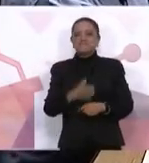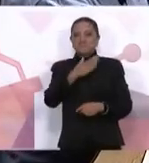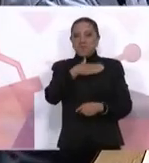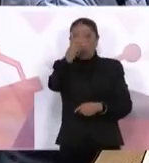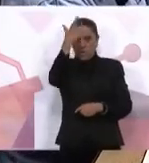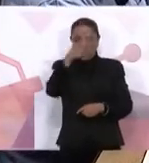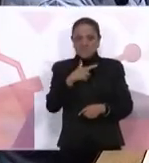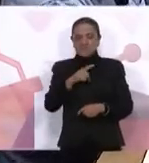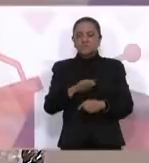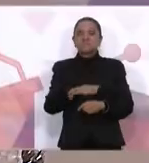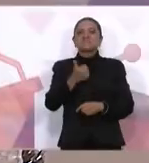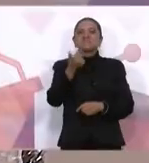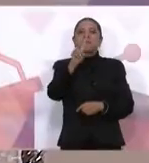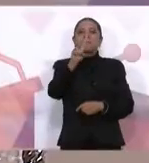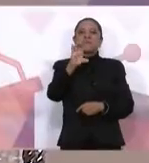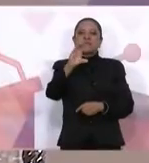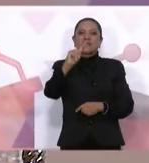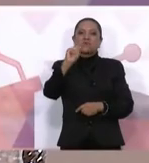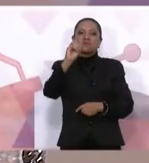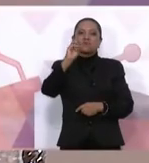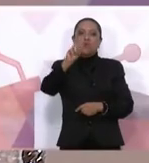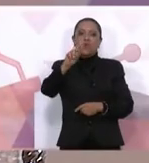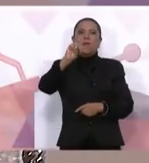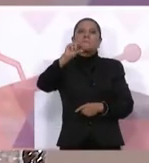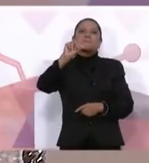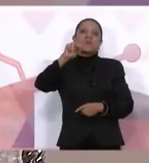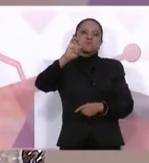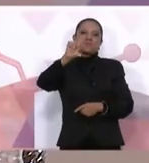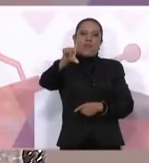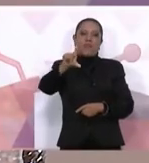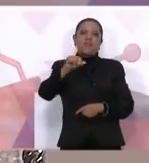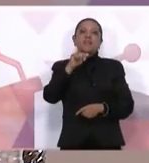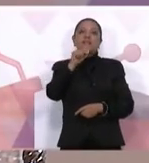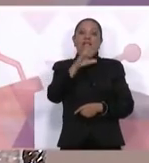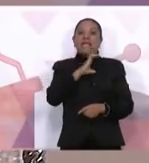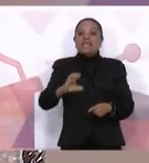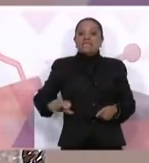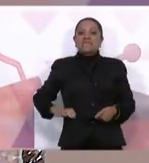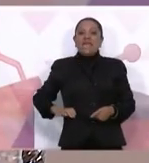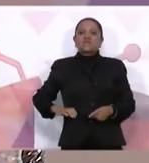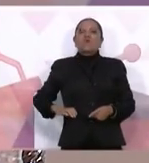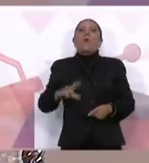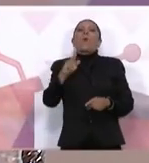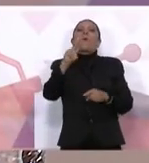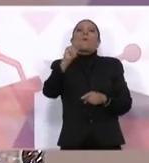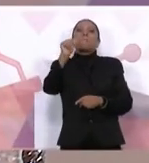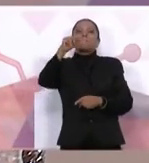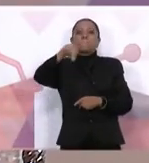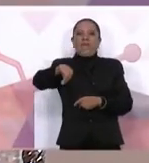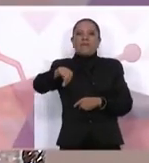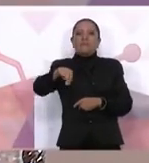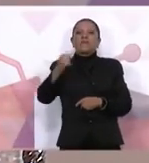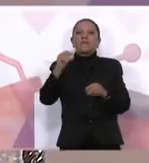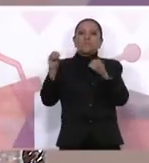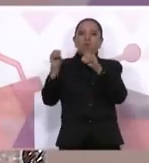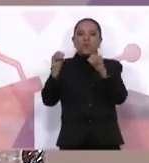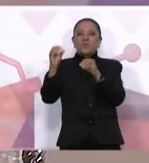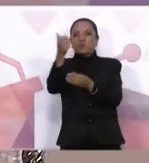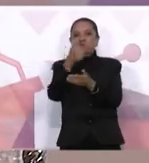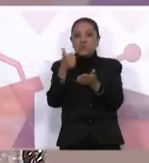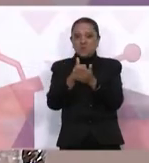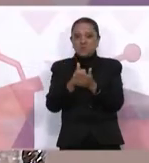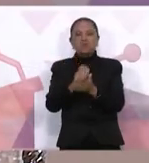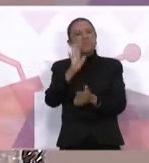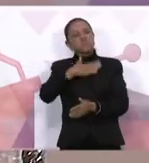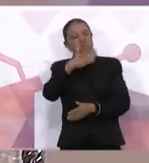solano candidato del partido acción nacional y movimiento ciudadano buenas noches con la intención de proponer de debatir y sobre todo